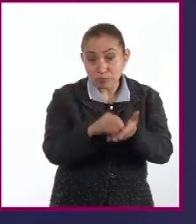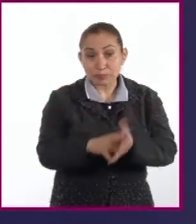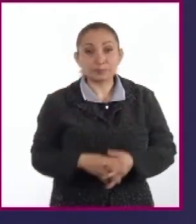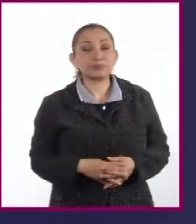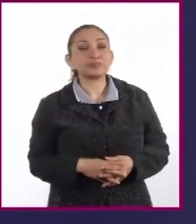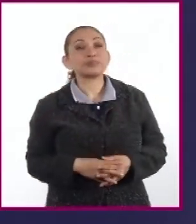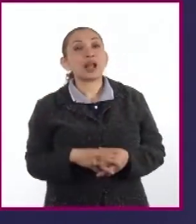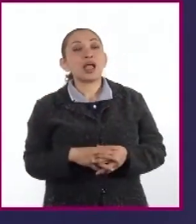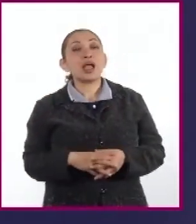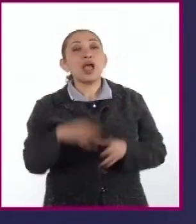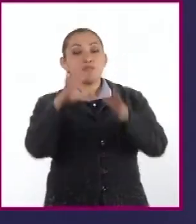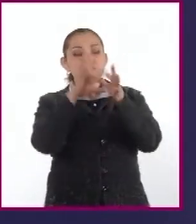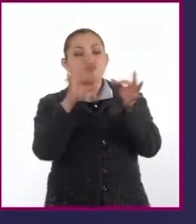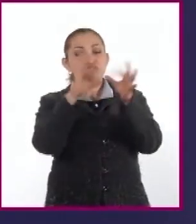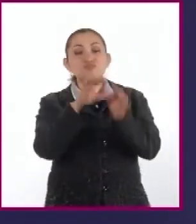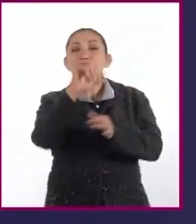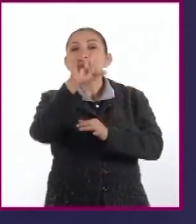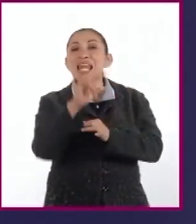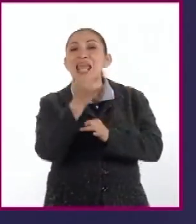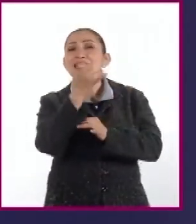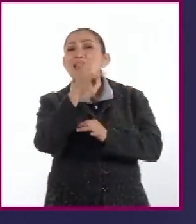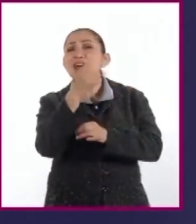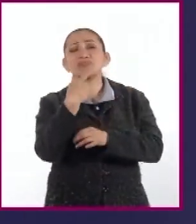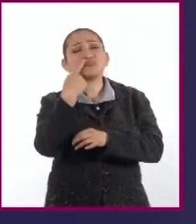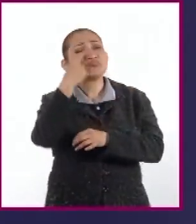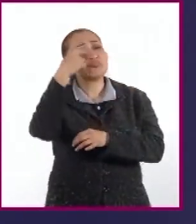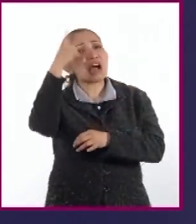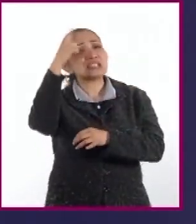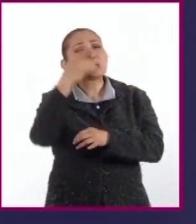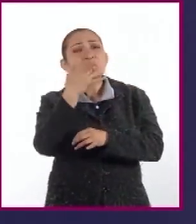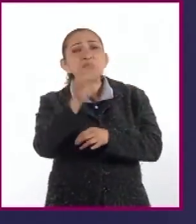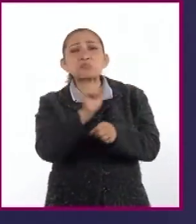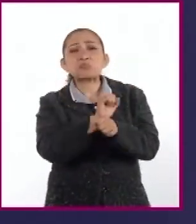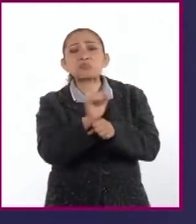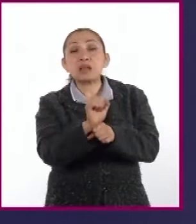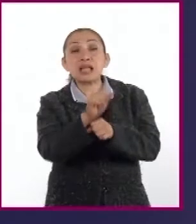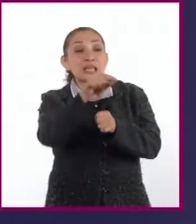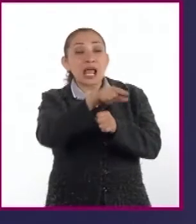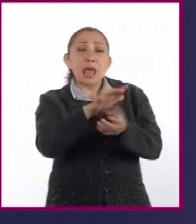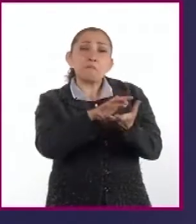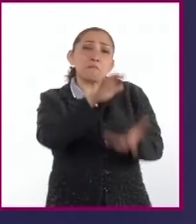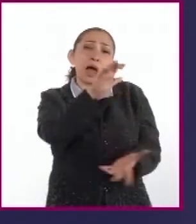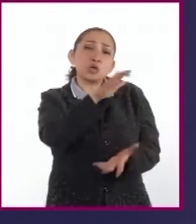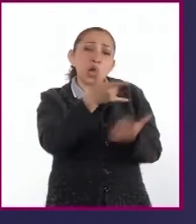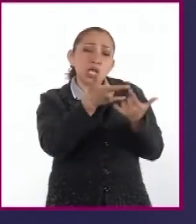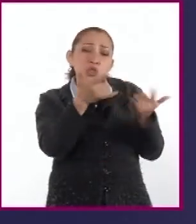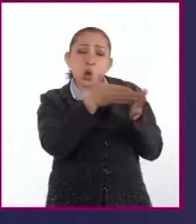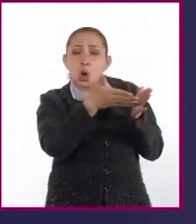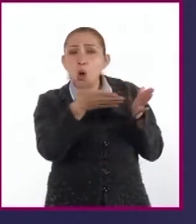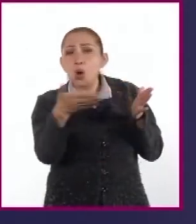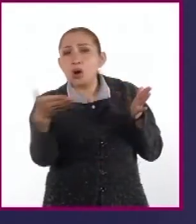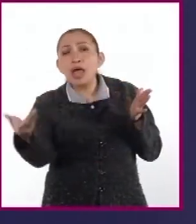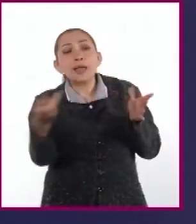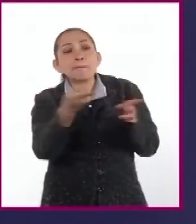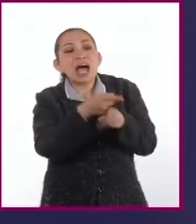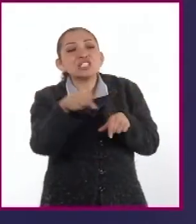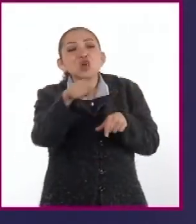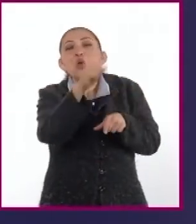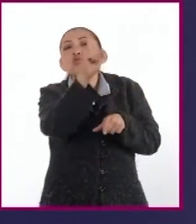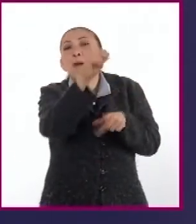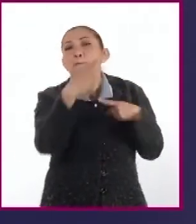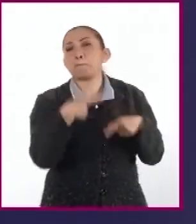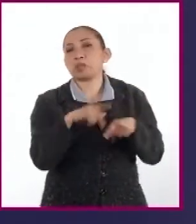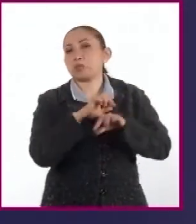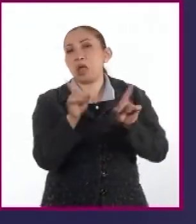La narración de una leyenda es sencilla o simple en el sentido de que generalmente se cuenta lo que le sucede a un